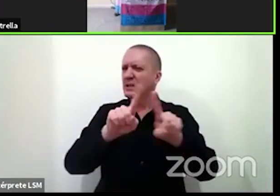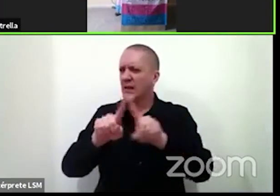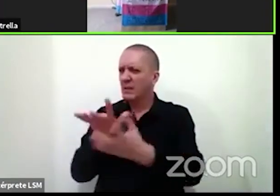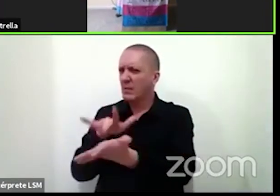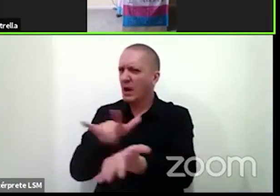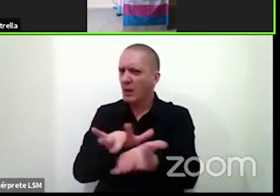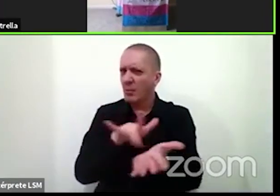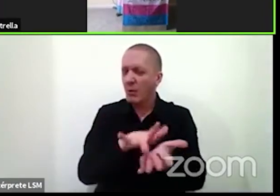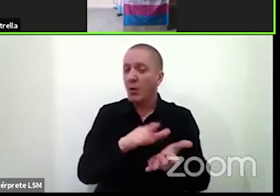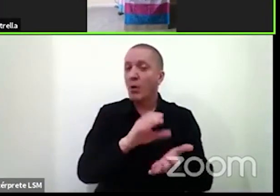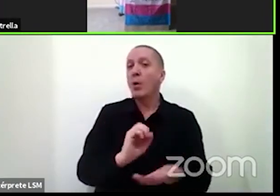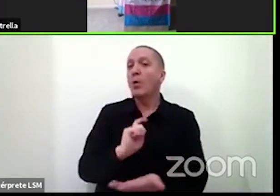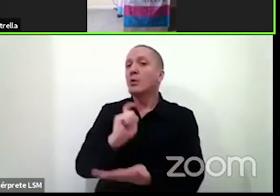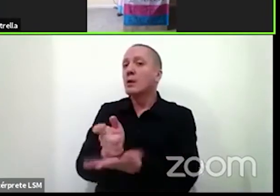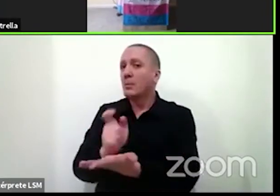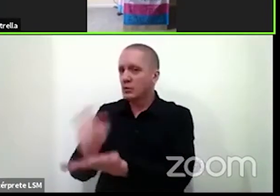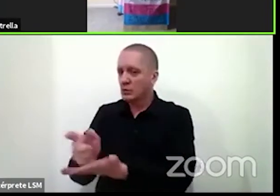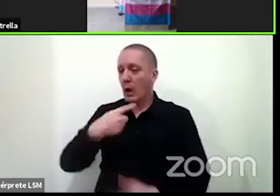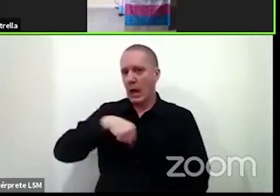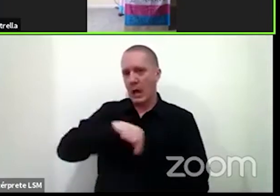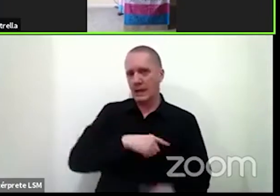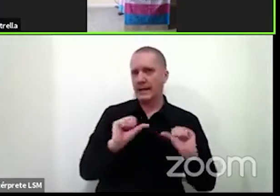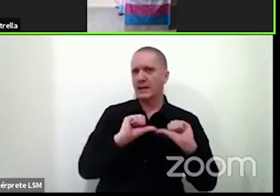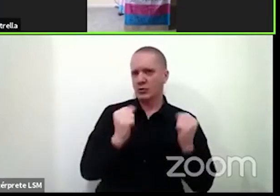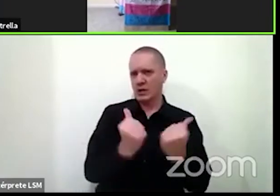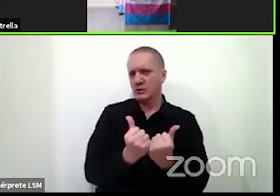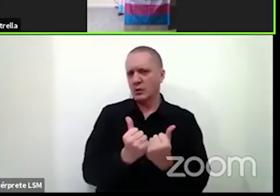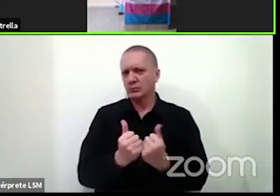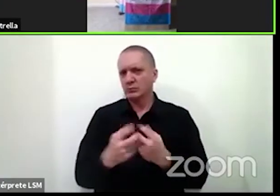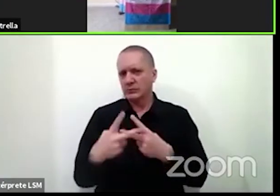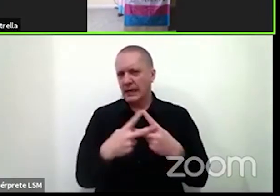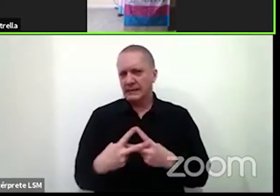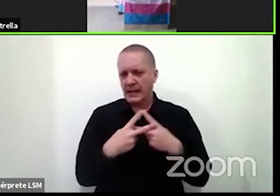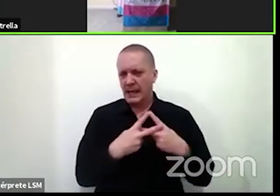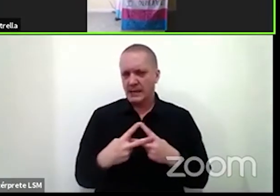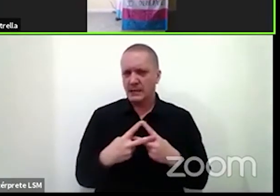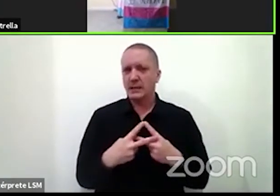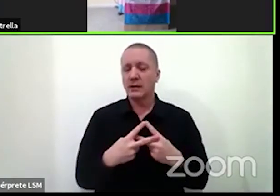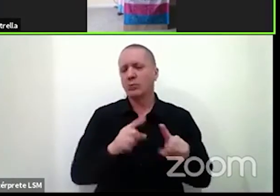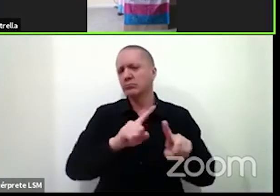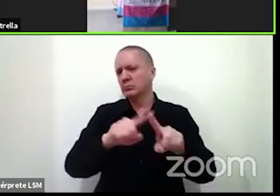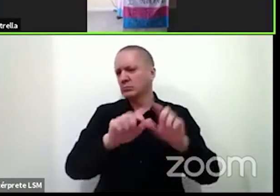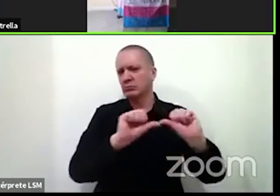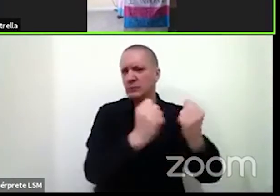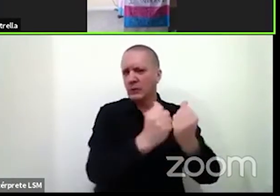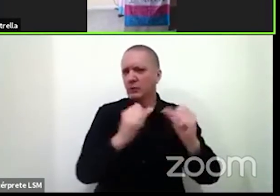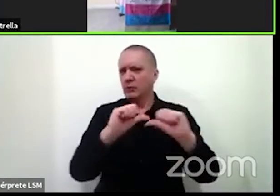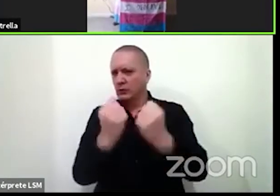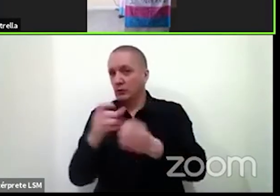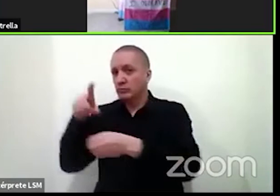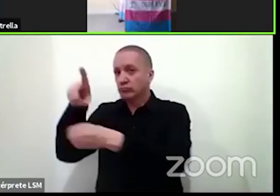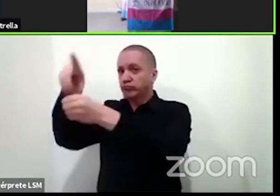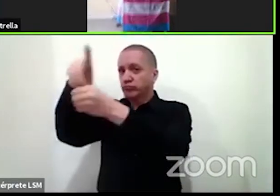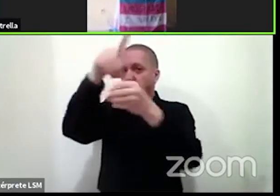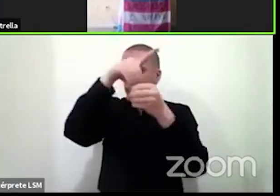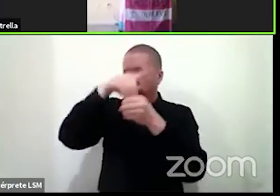directo de Community Estrella o de organizaciones y tanto que han donado u otras